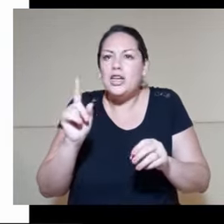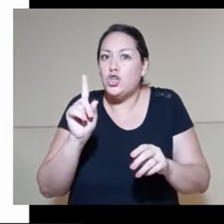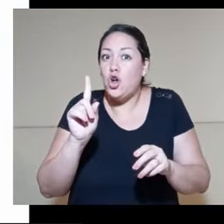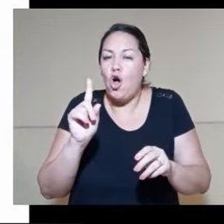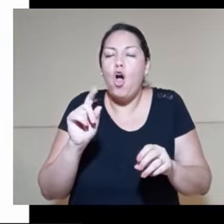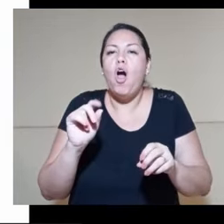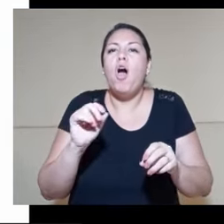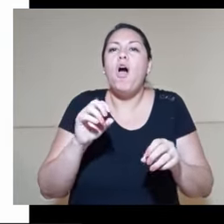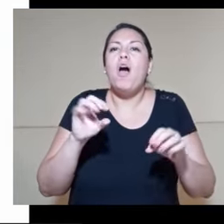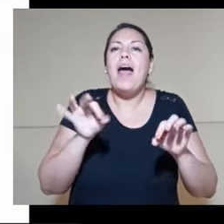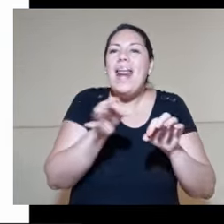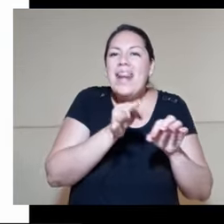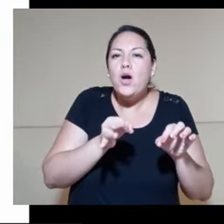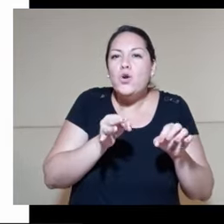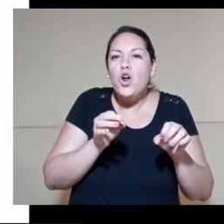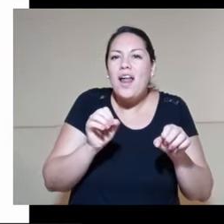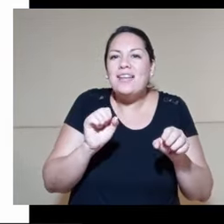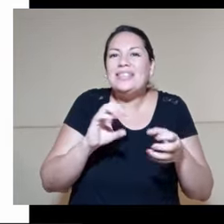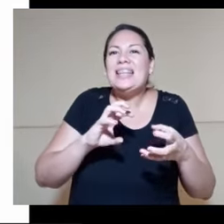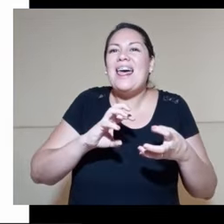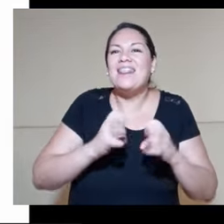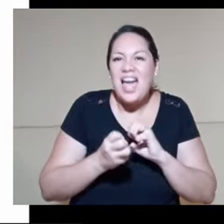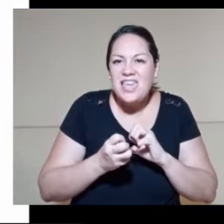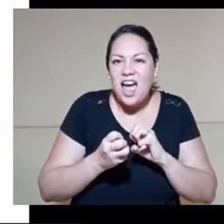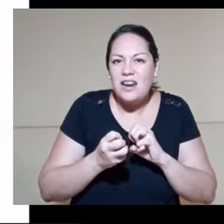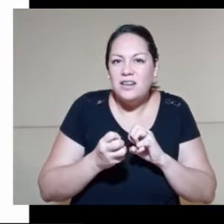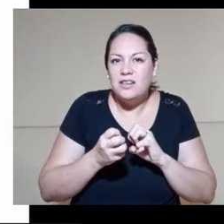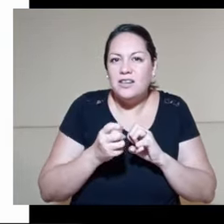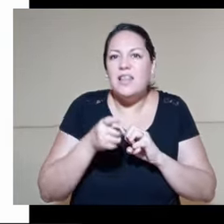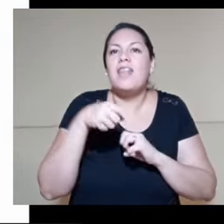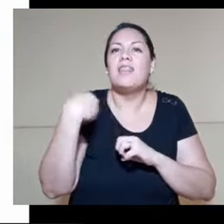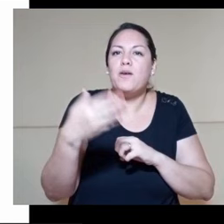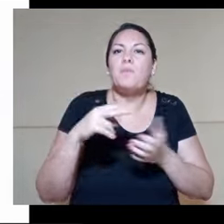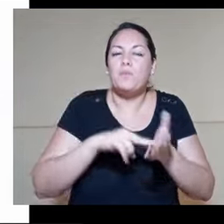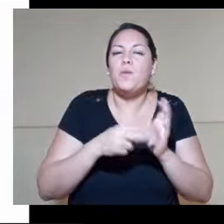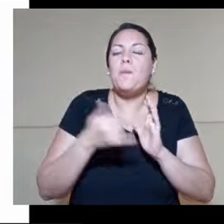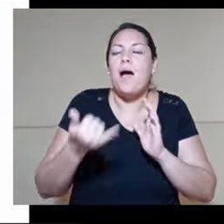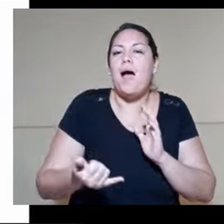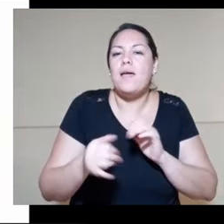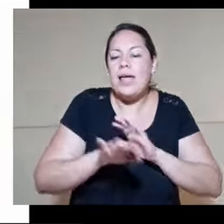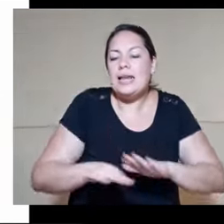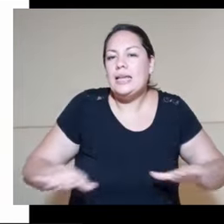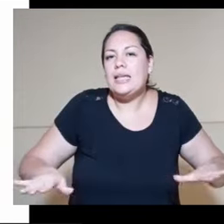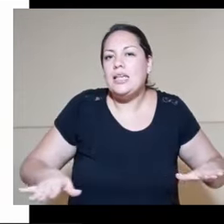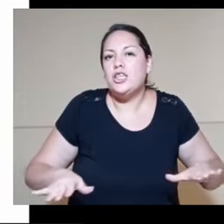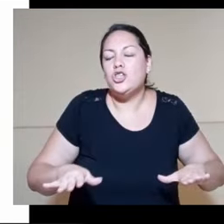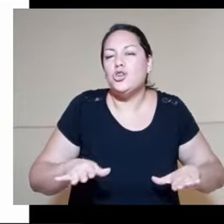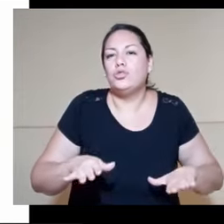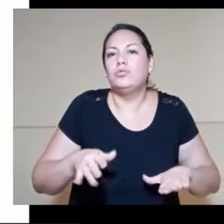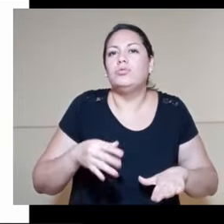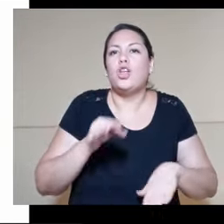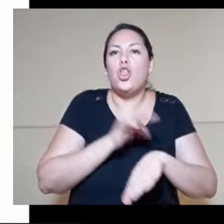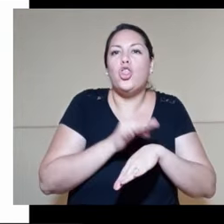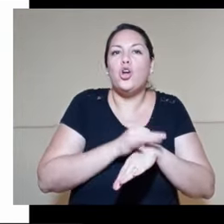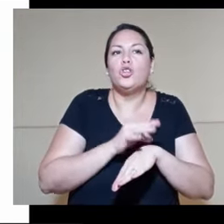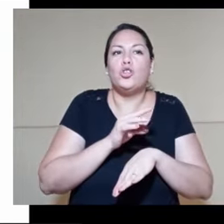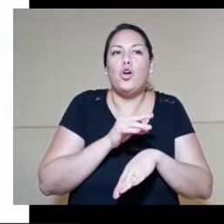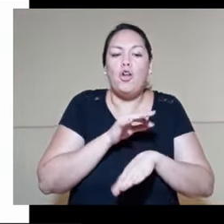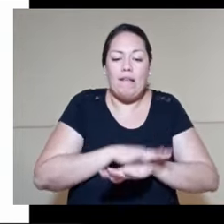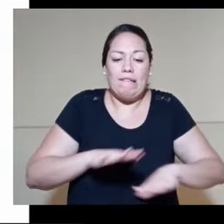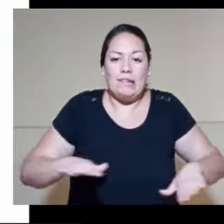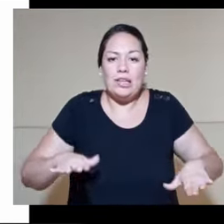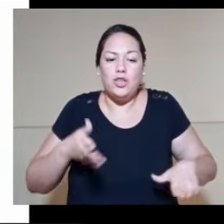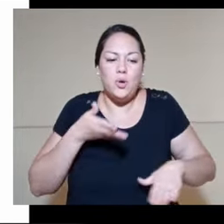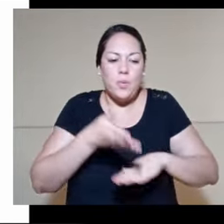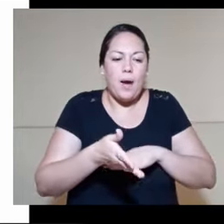dañaron un montón de neuronas. Por eso después el niño tiene una deficiencia. Por eso después el niño, cuando va al